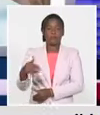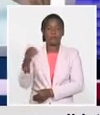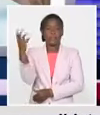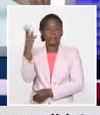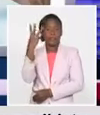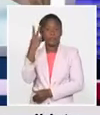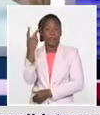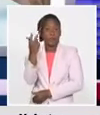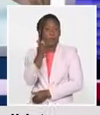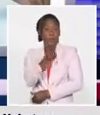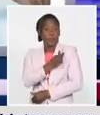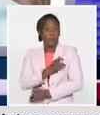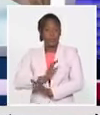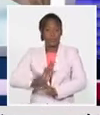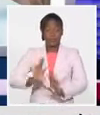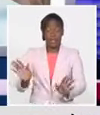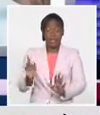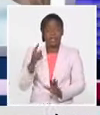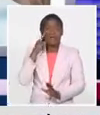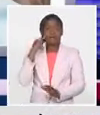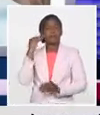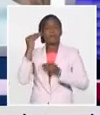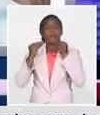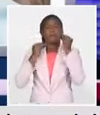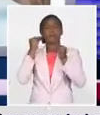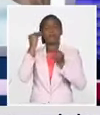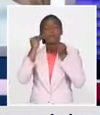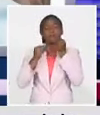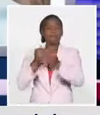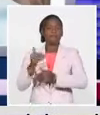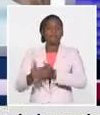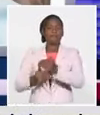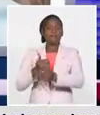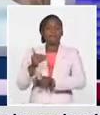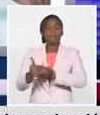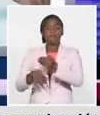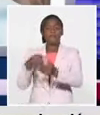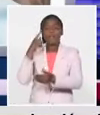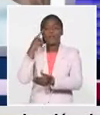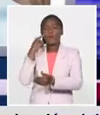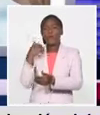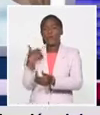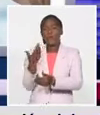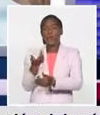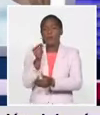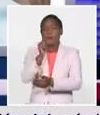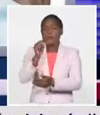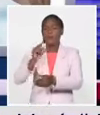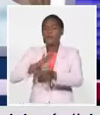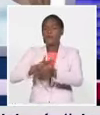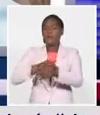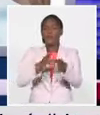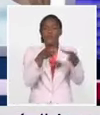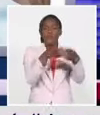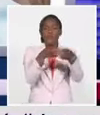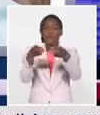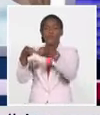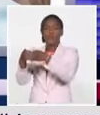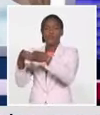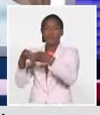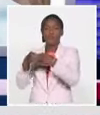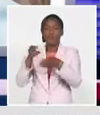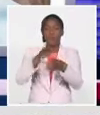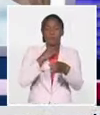los códigos, se hace entonces el análisis de cuáles de esos enfermos corresponden a qué grupo, si aquel grupo que fue